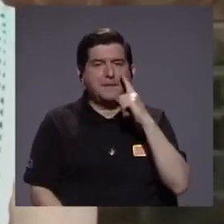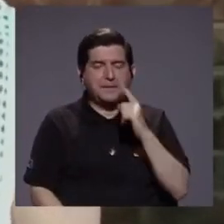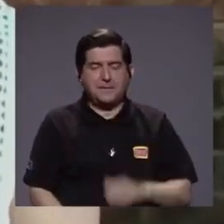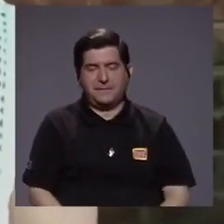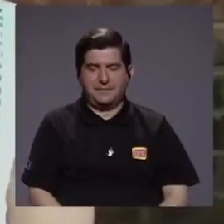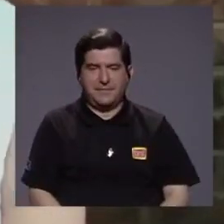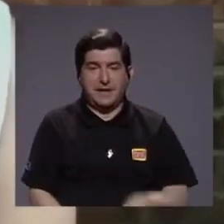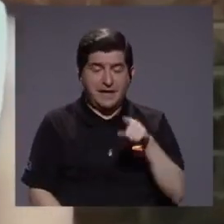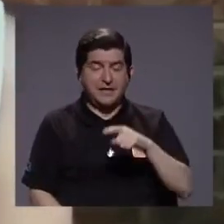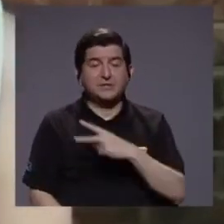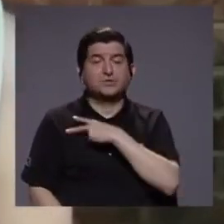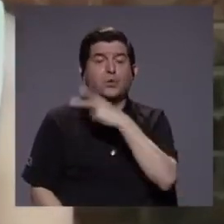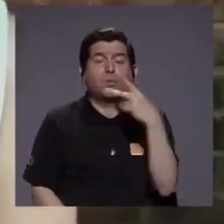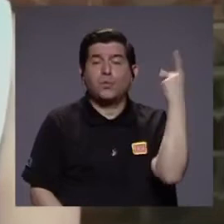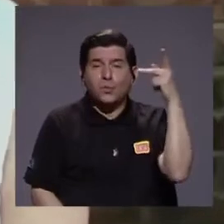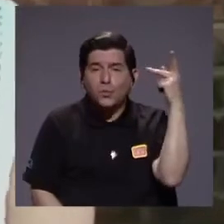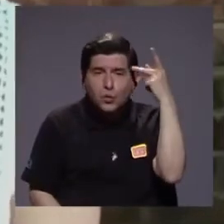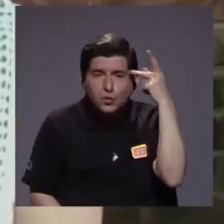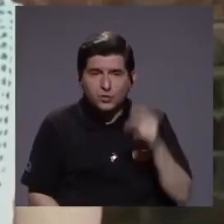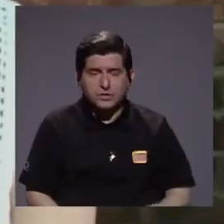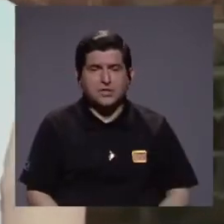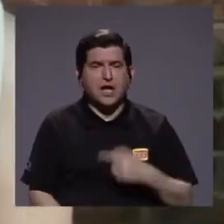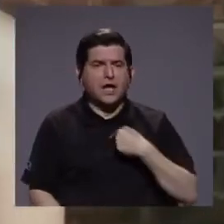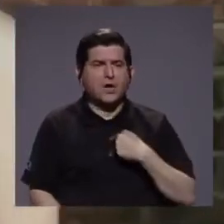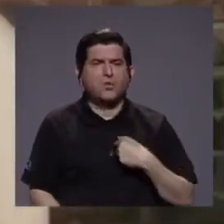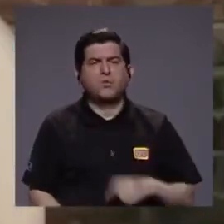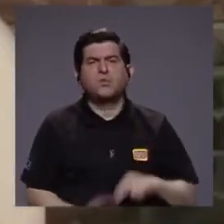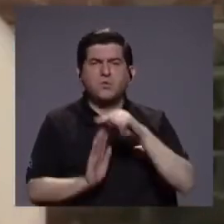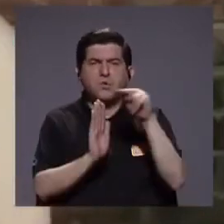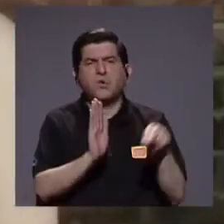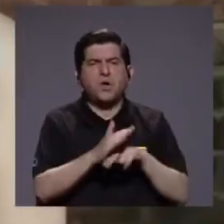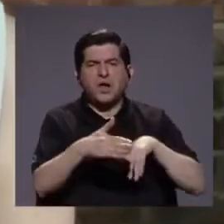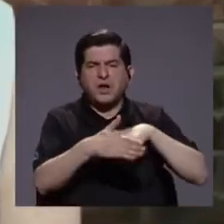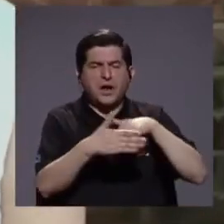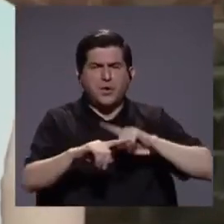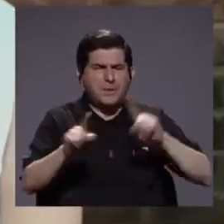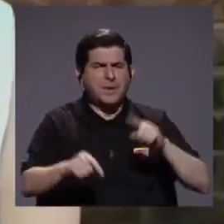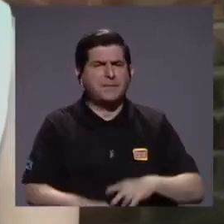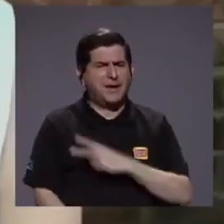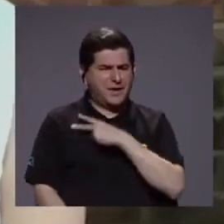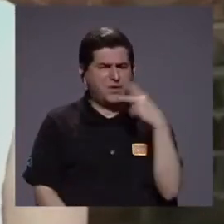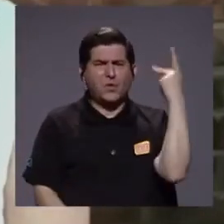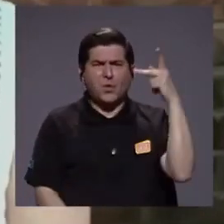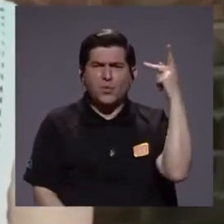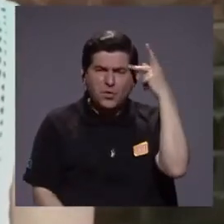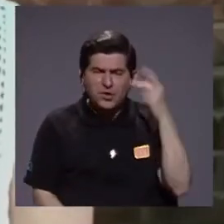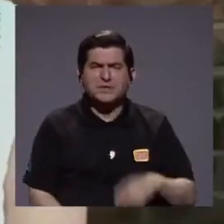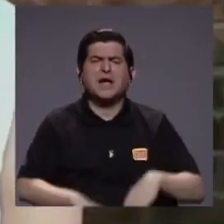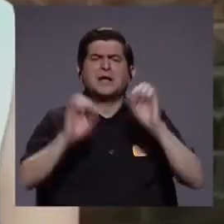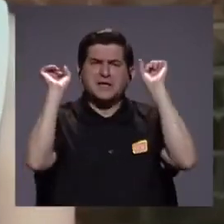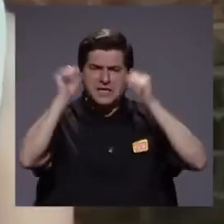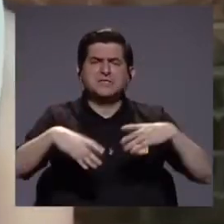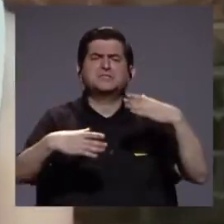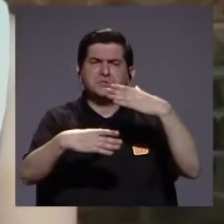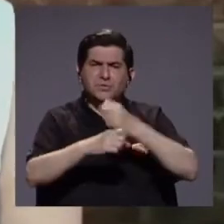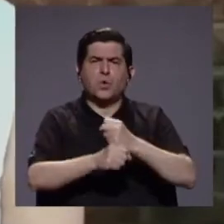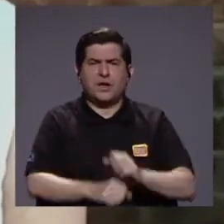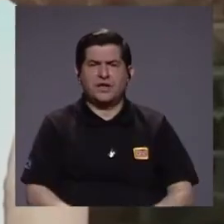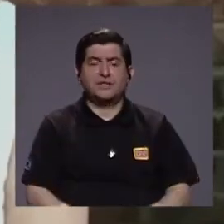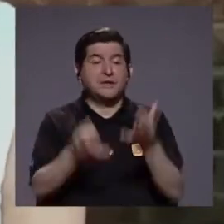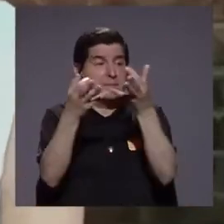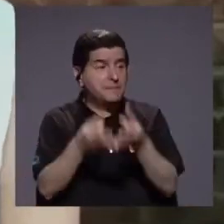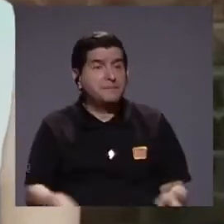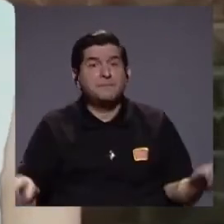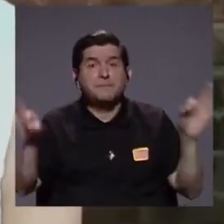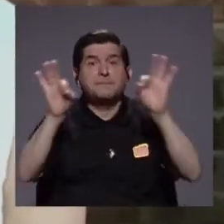una voluntad política. O sea, uno puede quedarse pegado a la normativa, pero no, hay una voluntad política y es posible hacerlo. Es